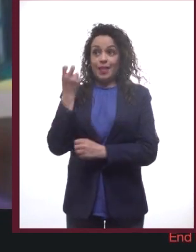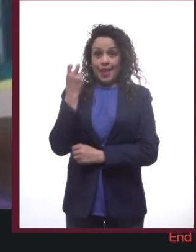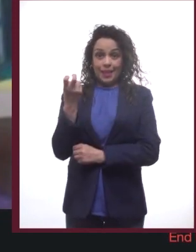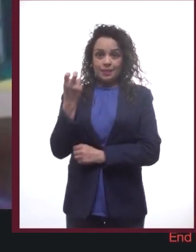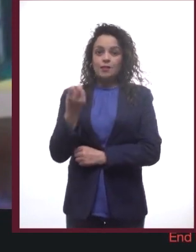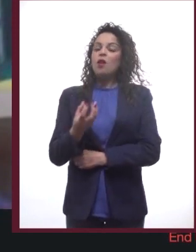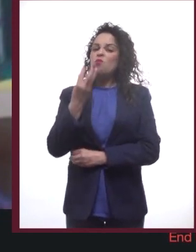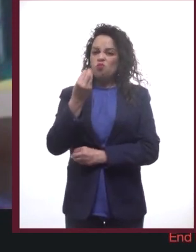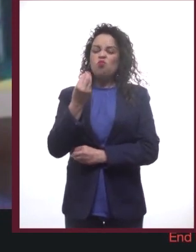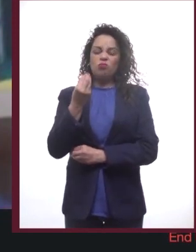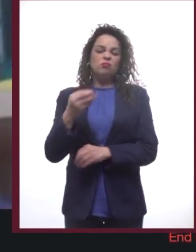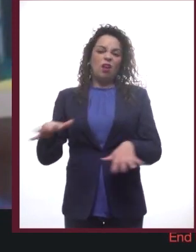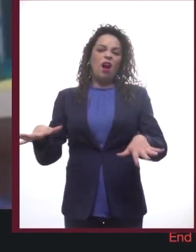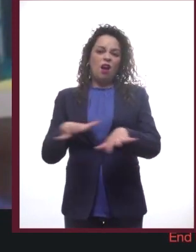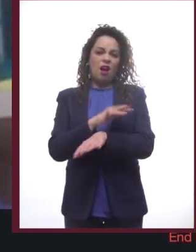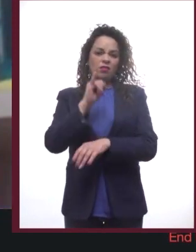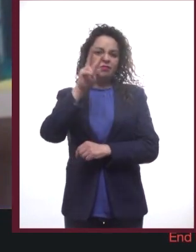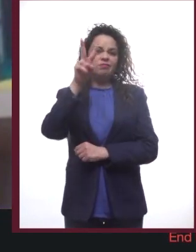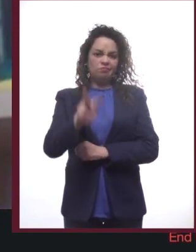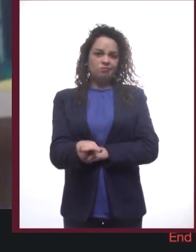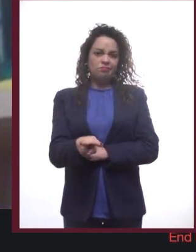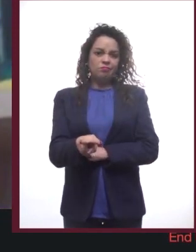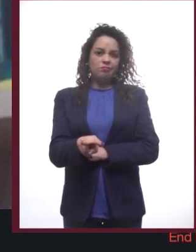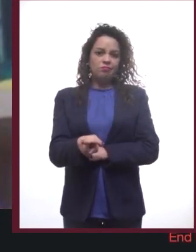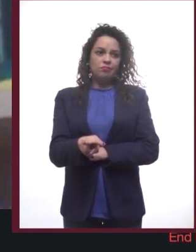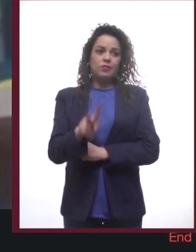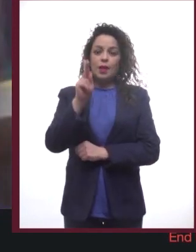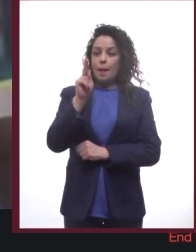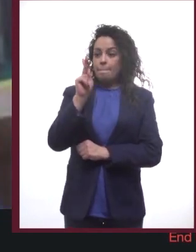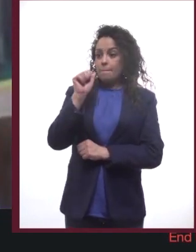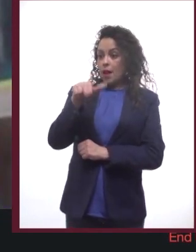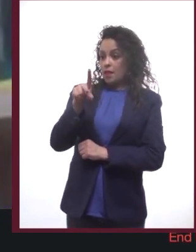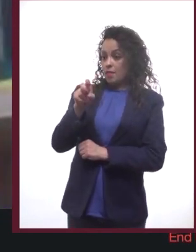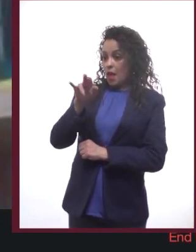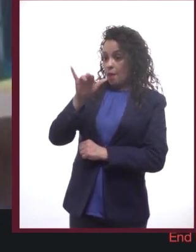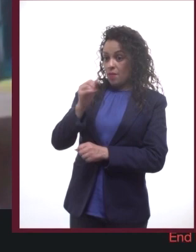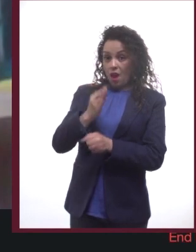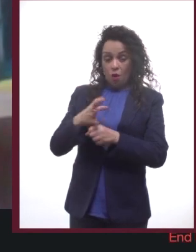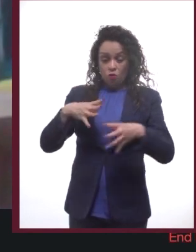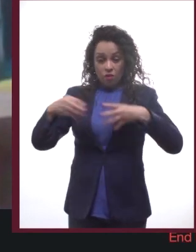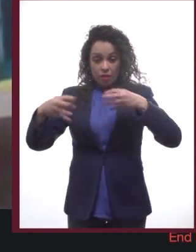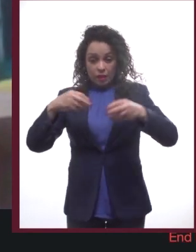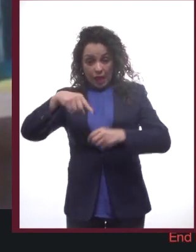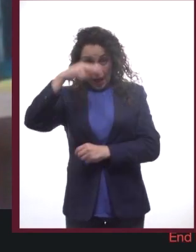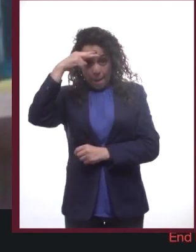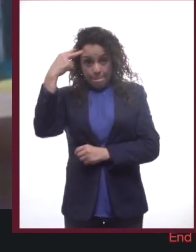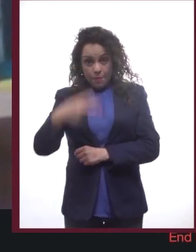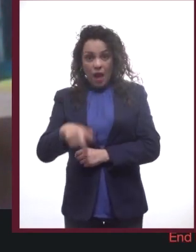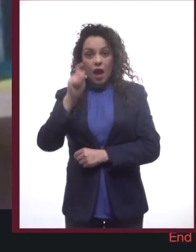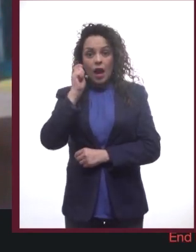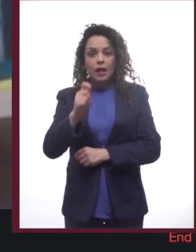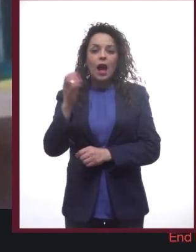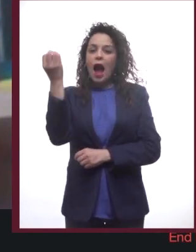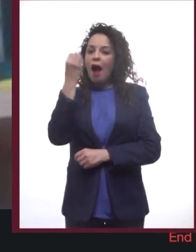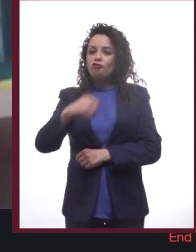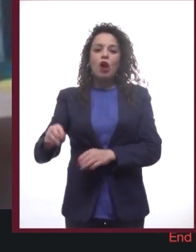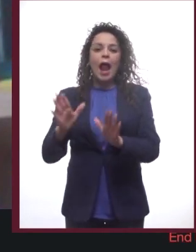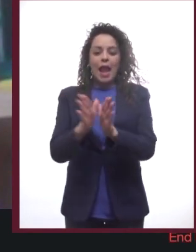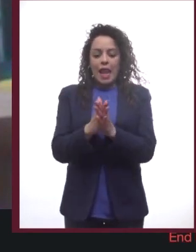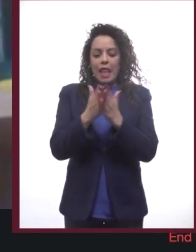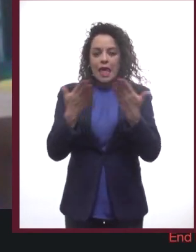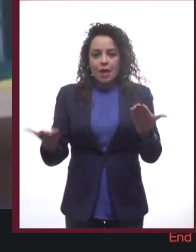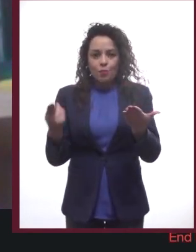Pues ahí ha cambiado mucho, eso sí. Digamos que pandemia, sobre todo en México, somos lectores de libros